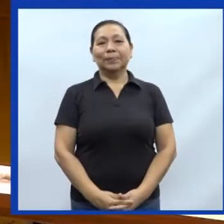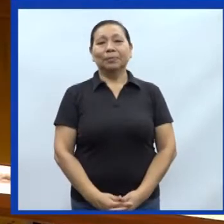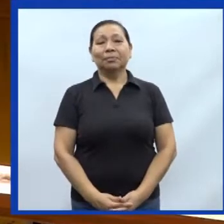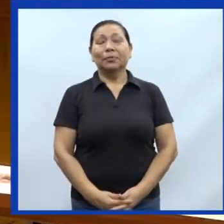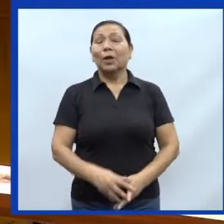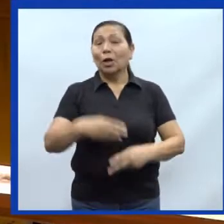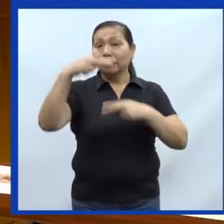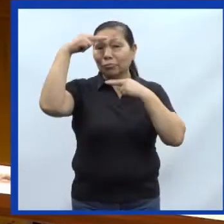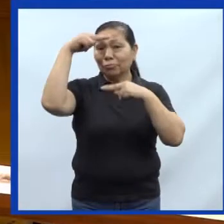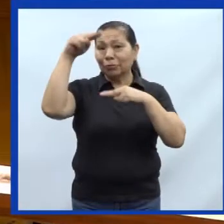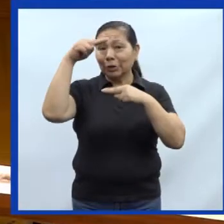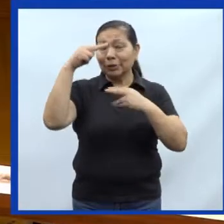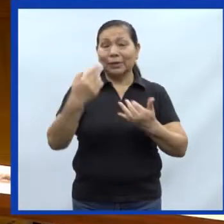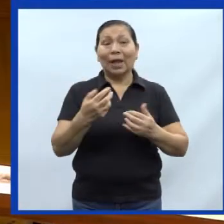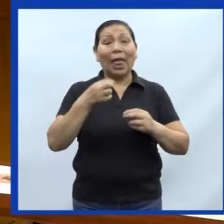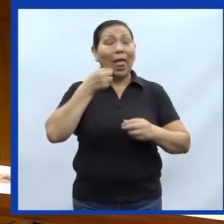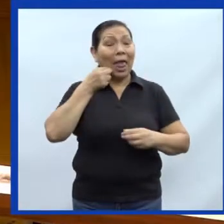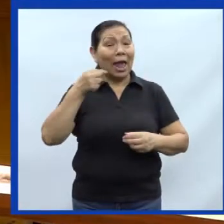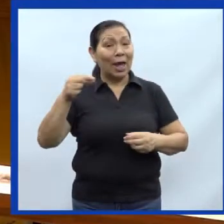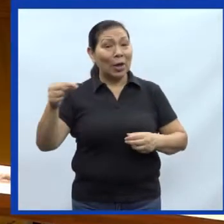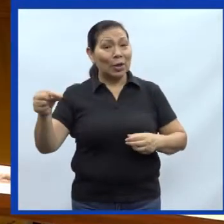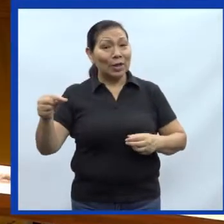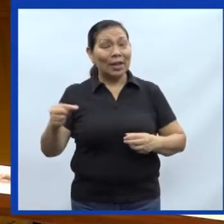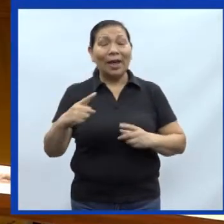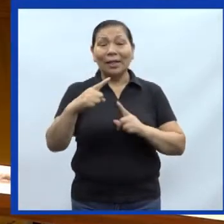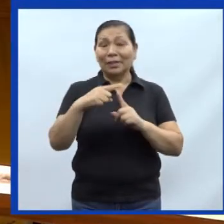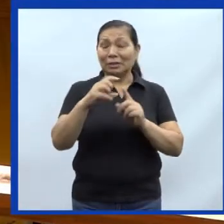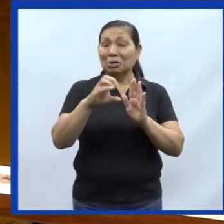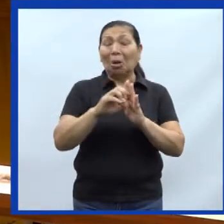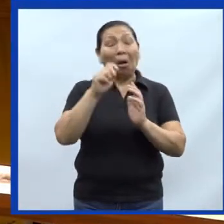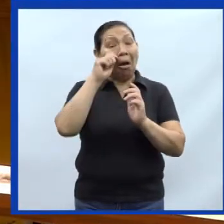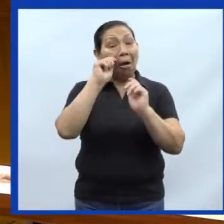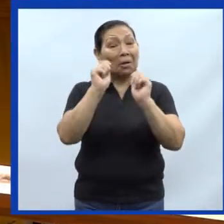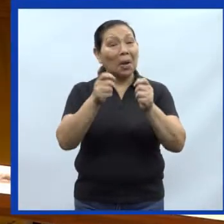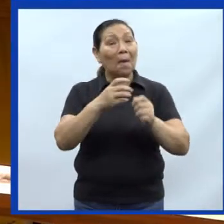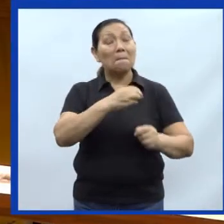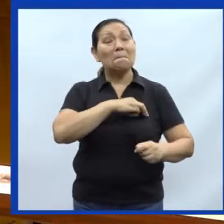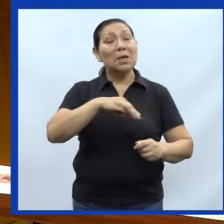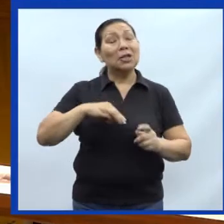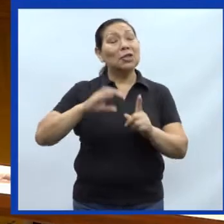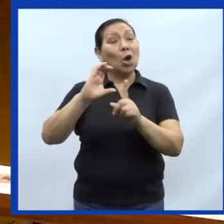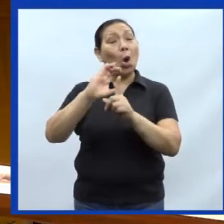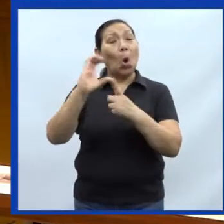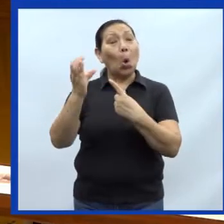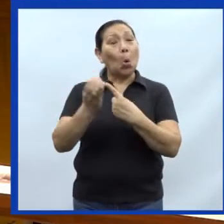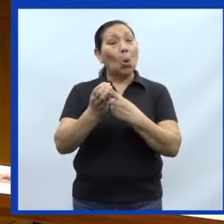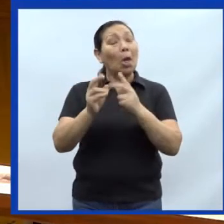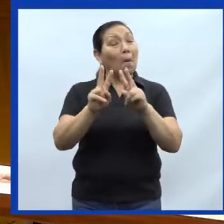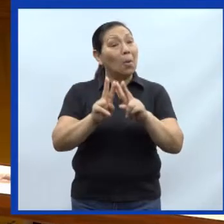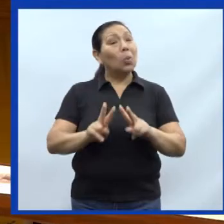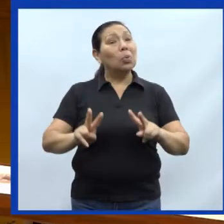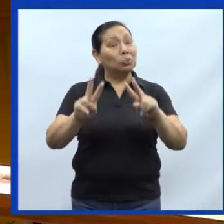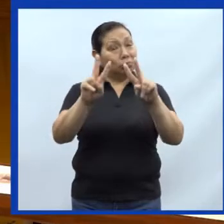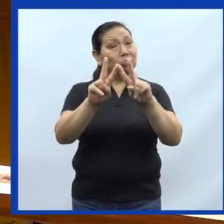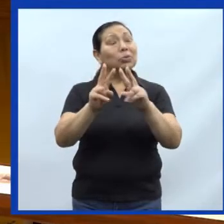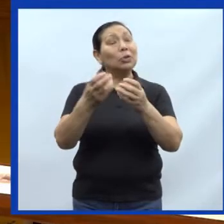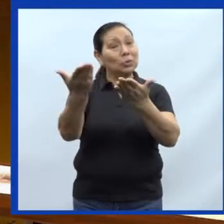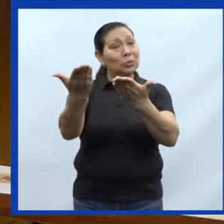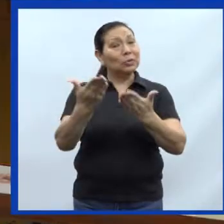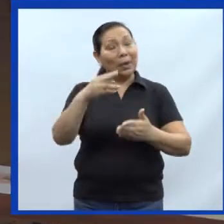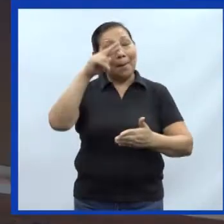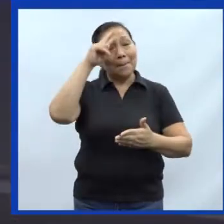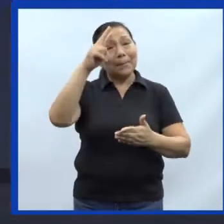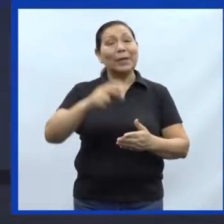El noticiero constitucional en quechua, producido por el TCA, recibió un reconocimiento del Ministerio de Cultura por revalorar el uso de las lenguas originarias del